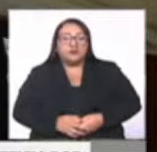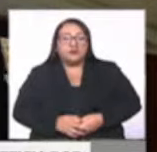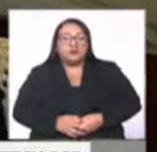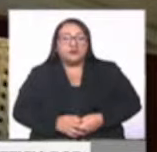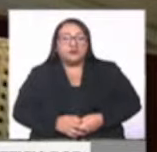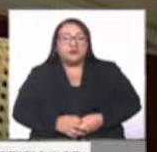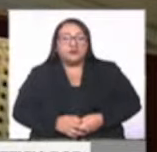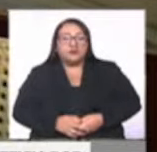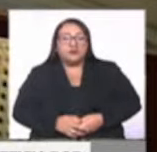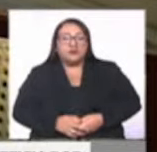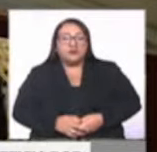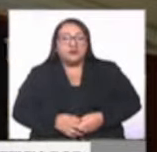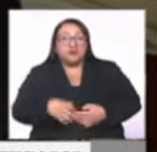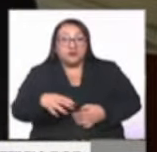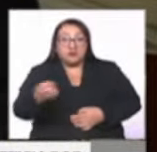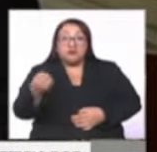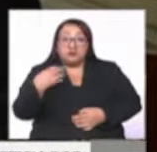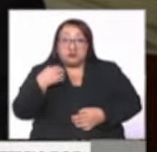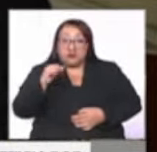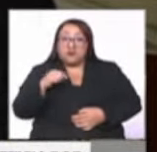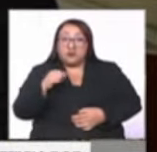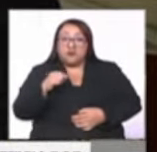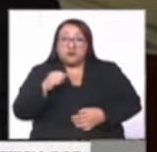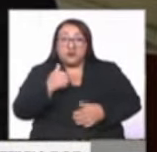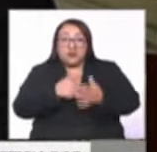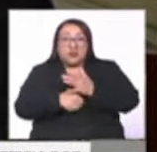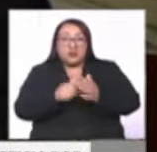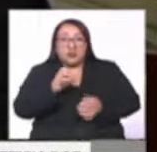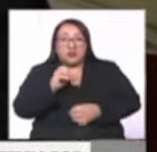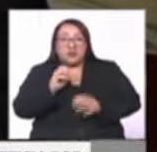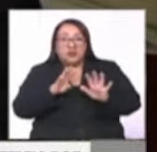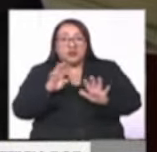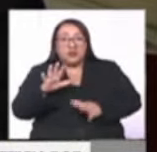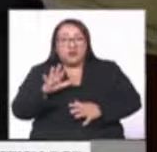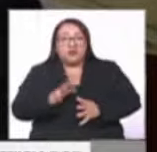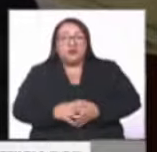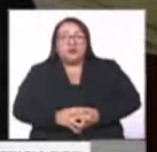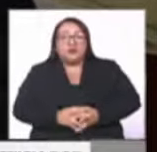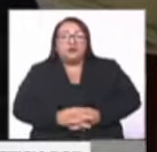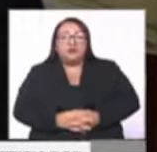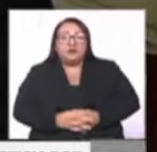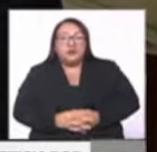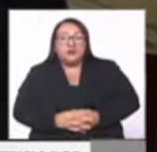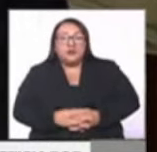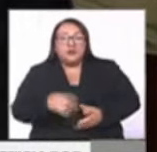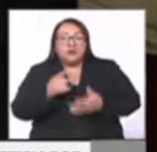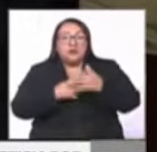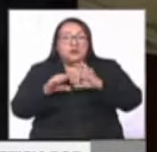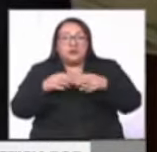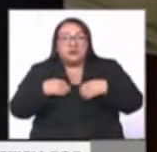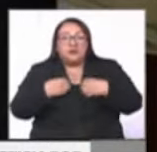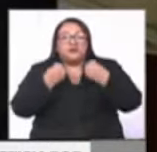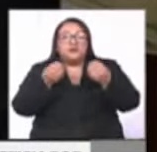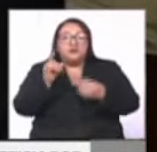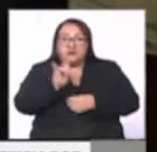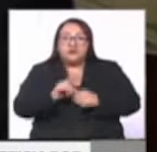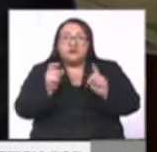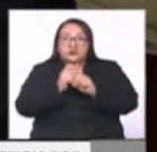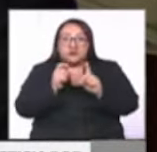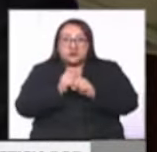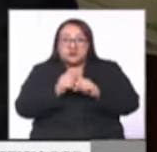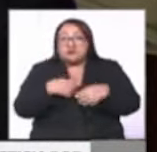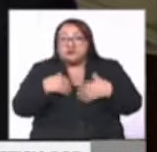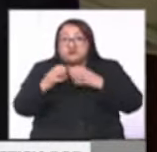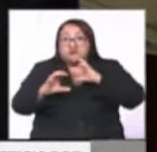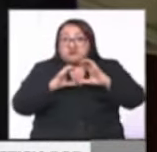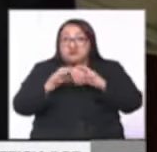he sido notificado Señor Presidente con el oficio 1195 a través del cual se me concede el uso del derecho del ejercicio